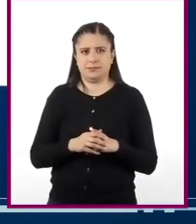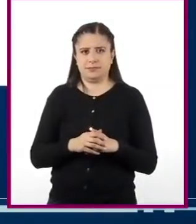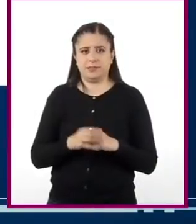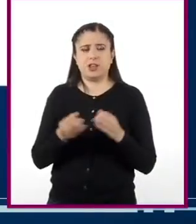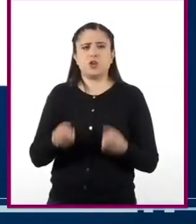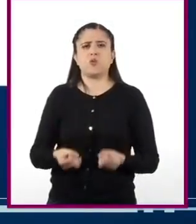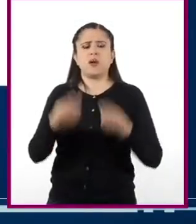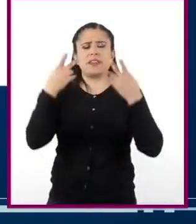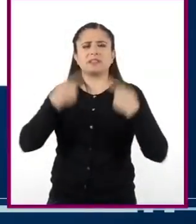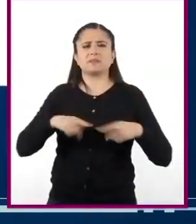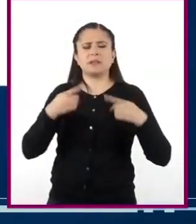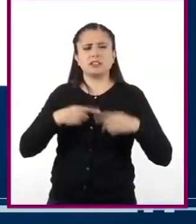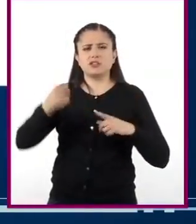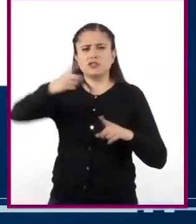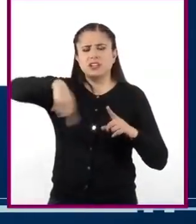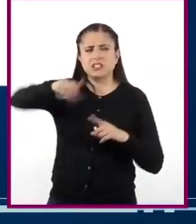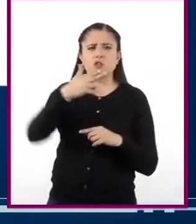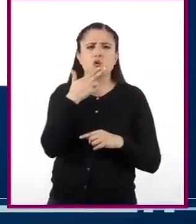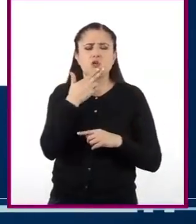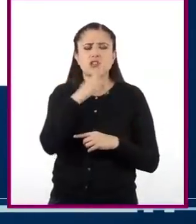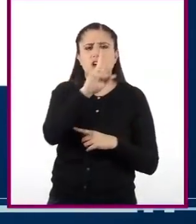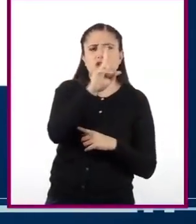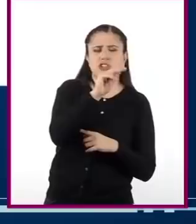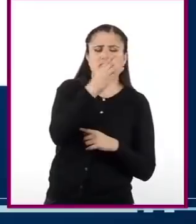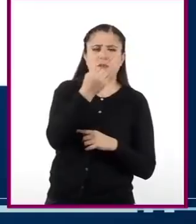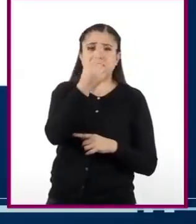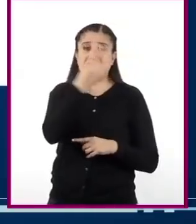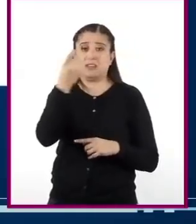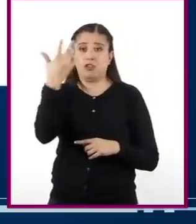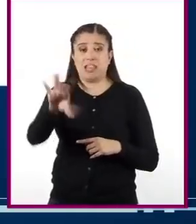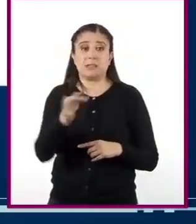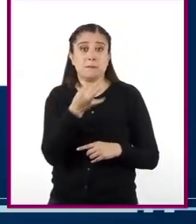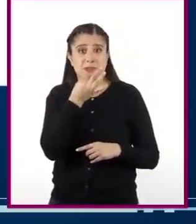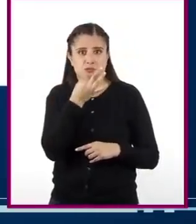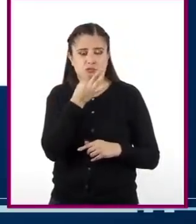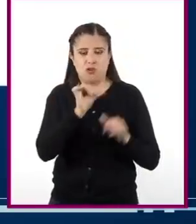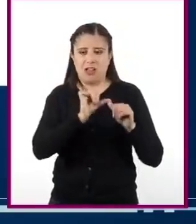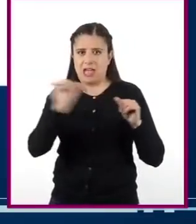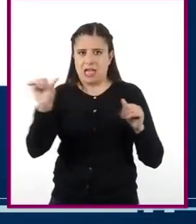¿Cuántos habitantes utilizan entre 89 y 110 minutos?